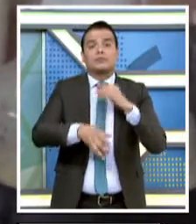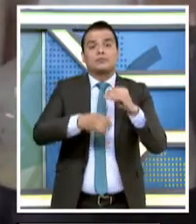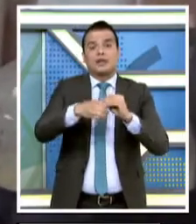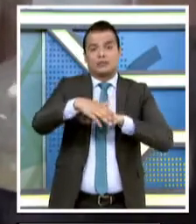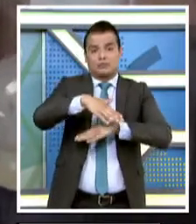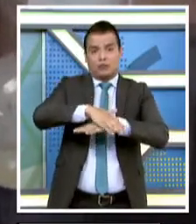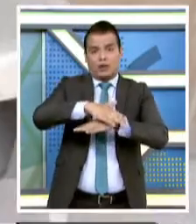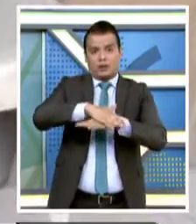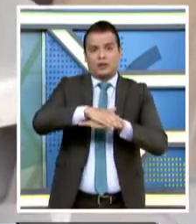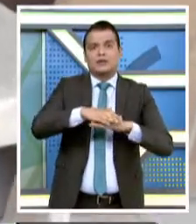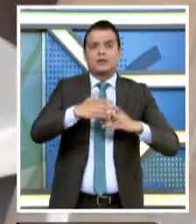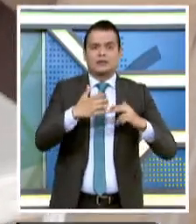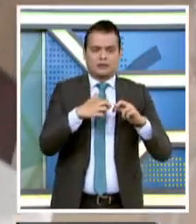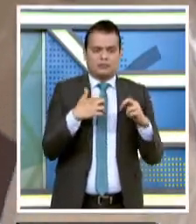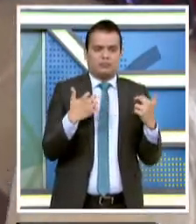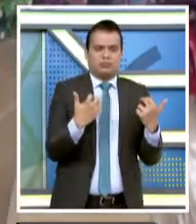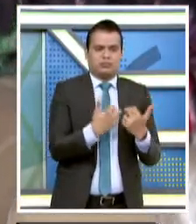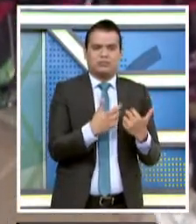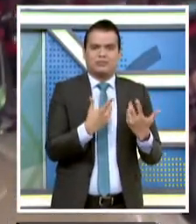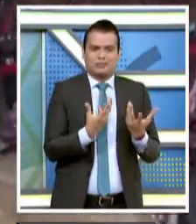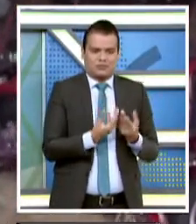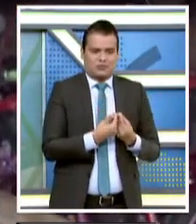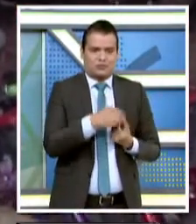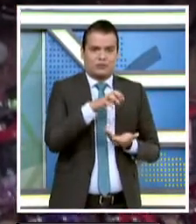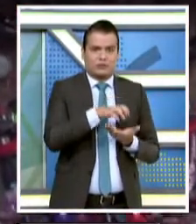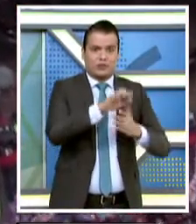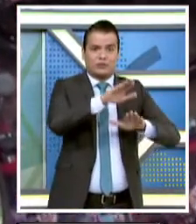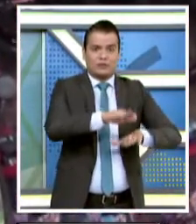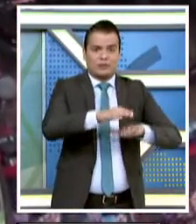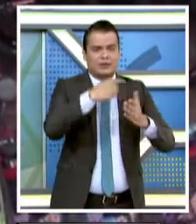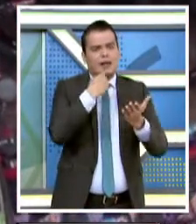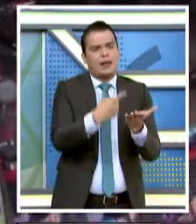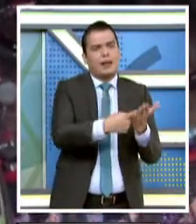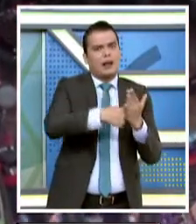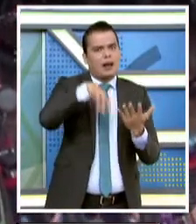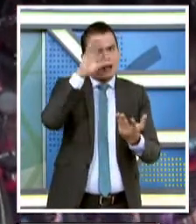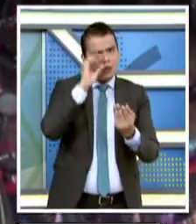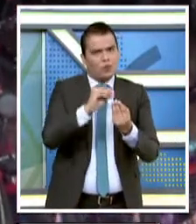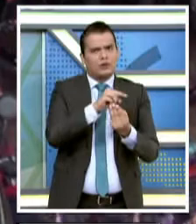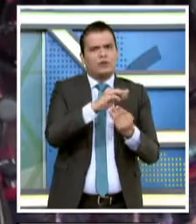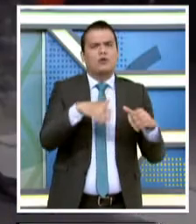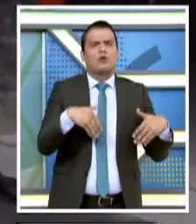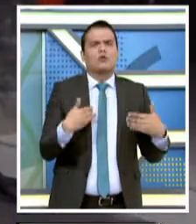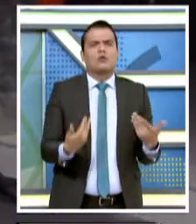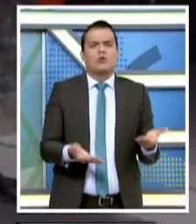tarde se reunirán con los representantes del centro de la ciudad para llegar a acuerdos